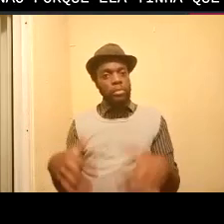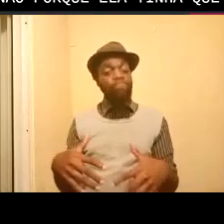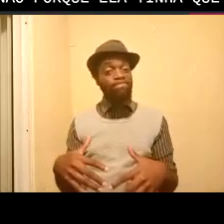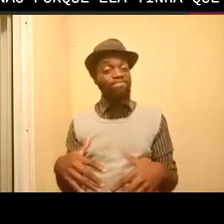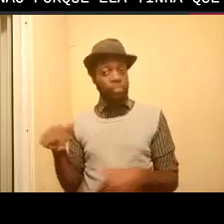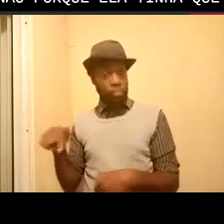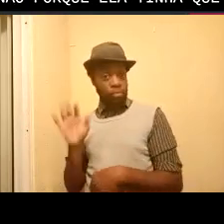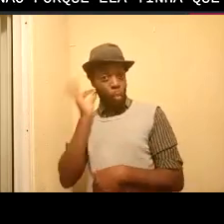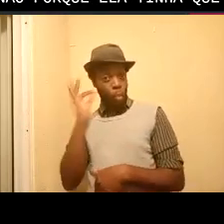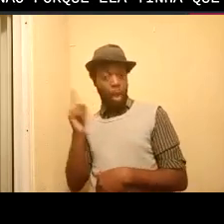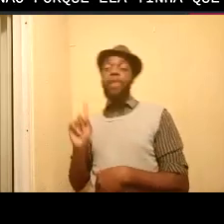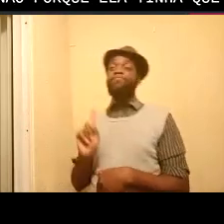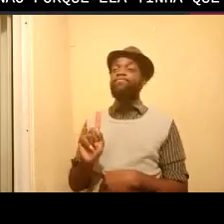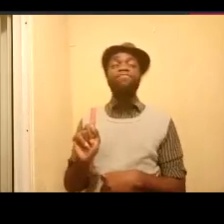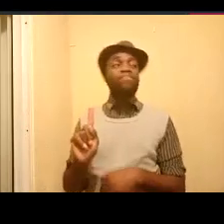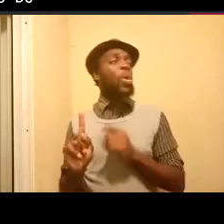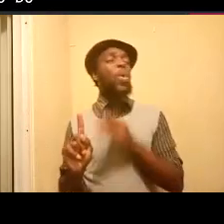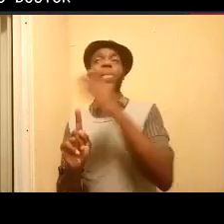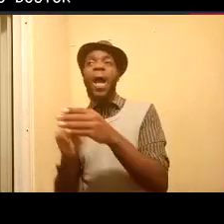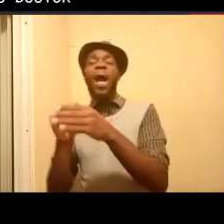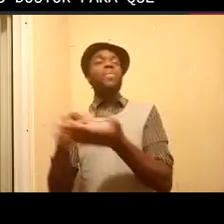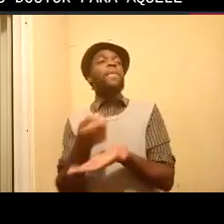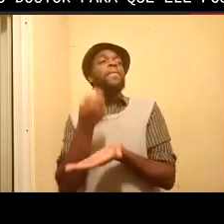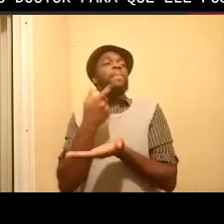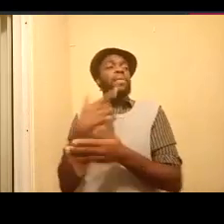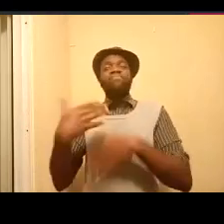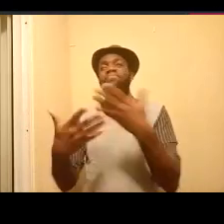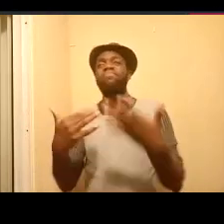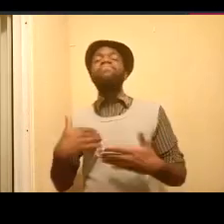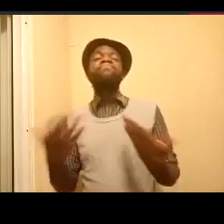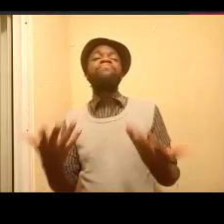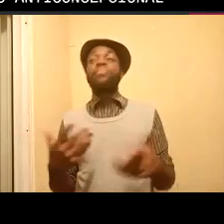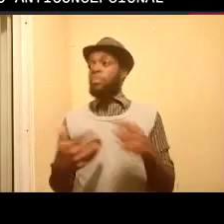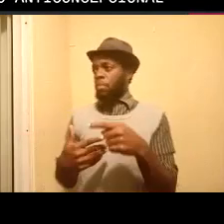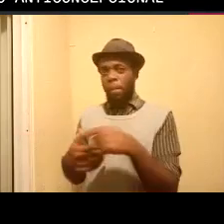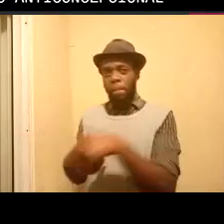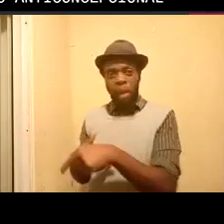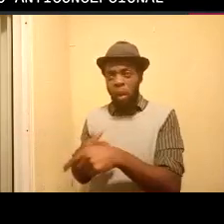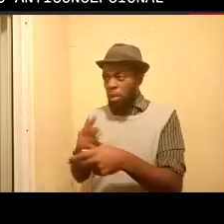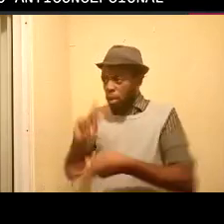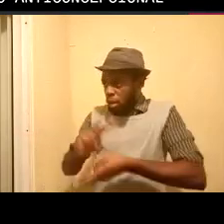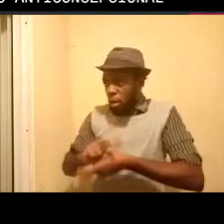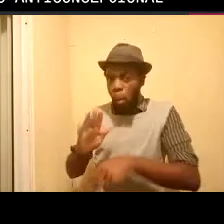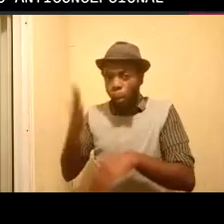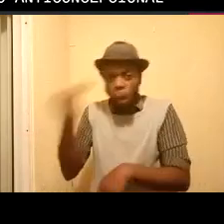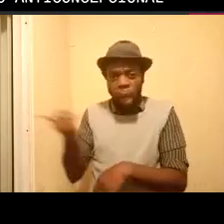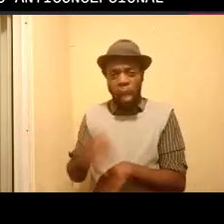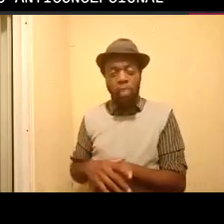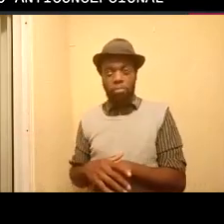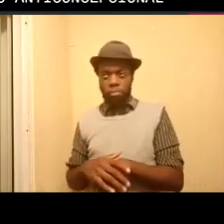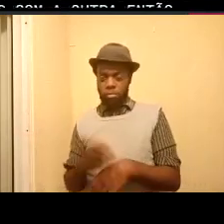para anticoncepción, pero en caso tal de que hubiese tenido relaciones sexuales y una cosa no tiene nada que ver con la otra, entonces tuvimos